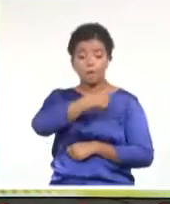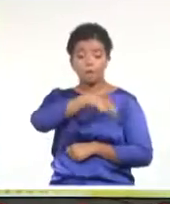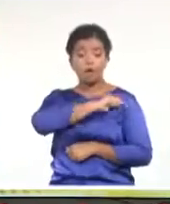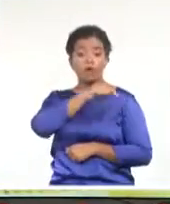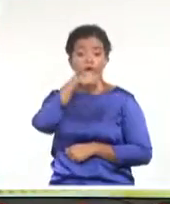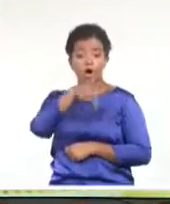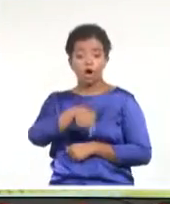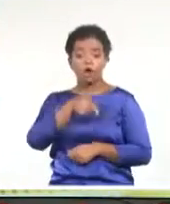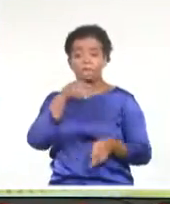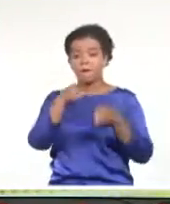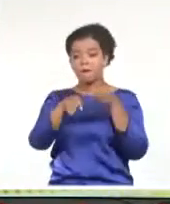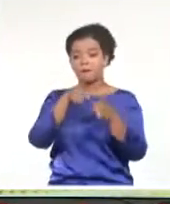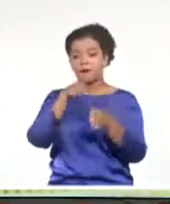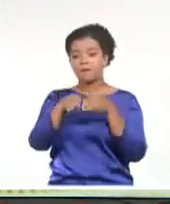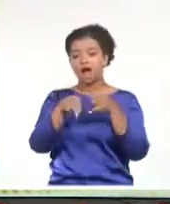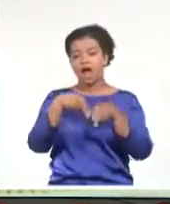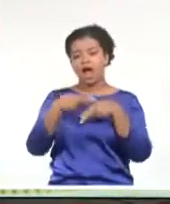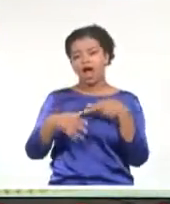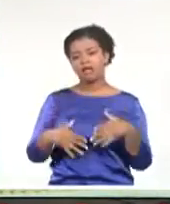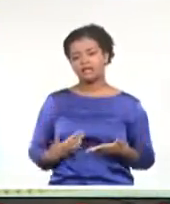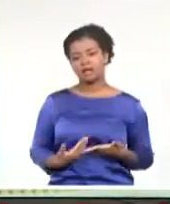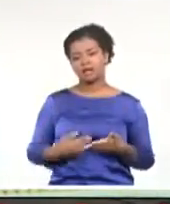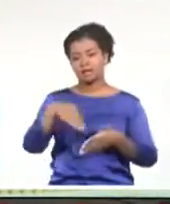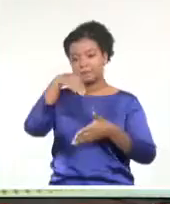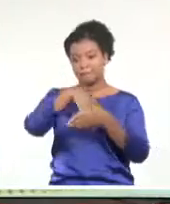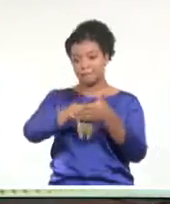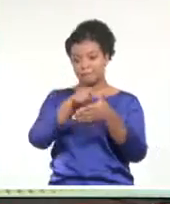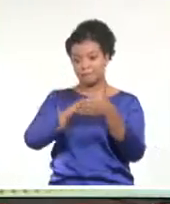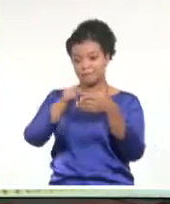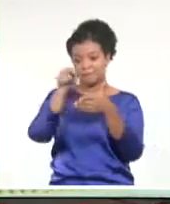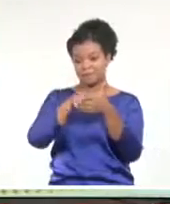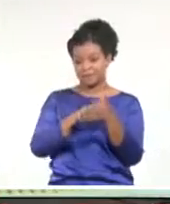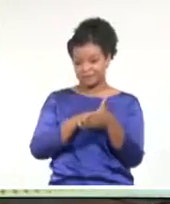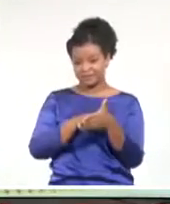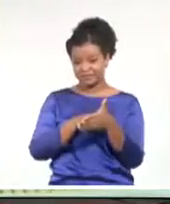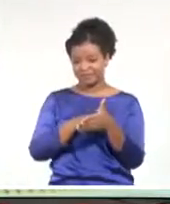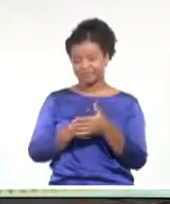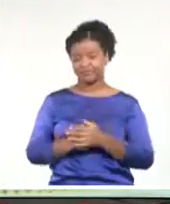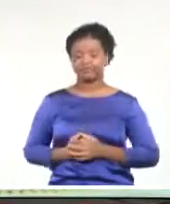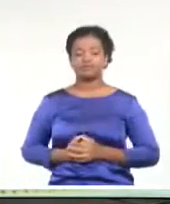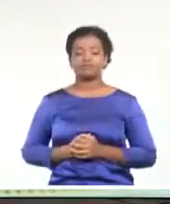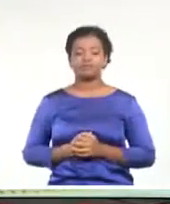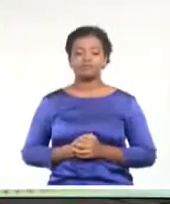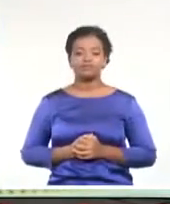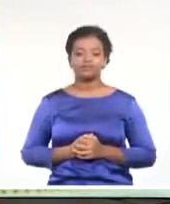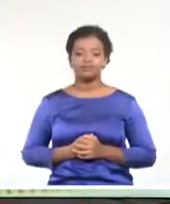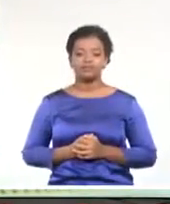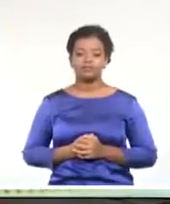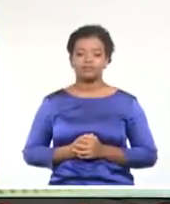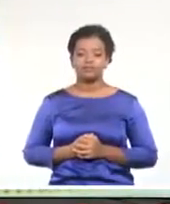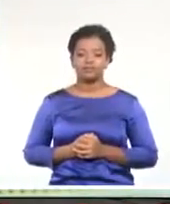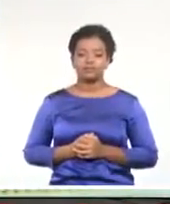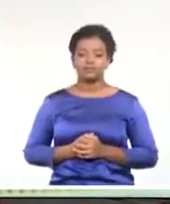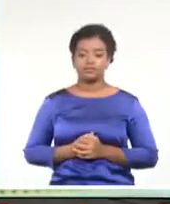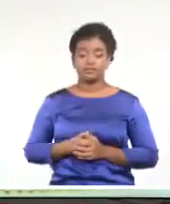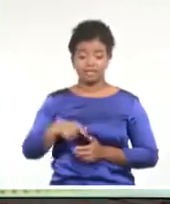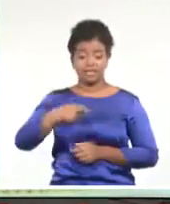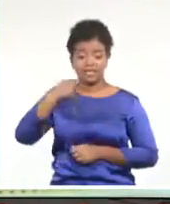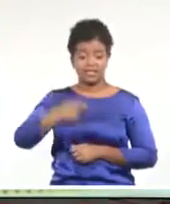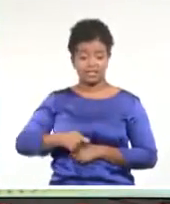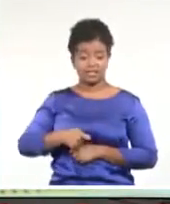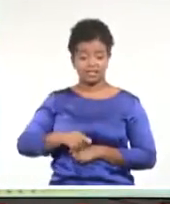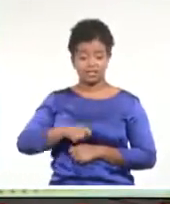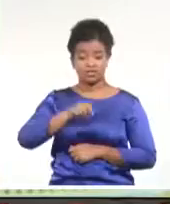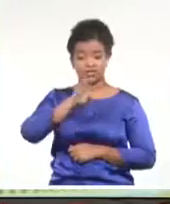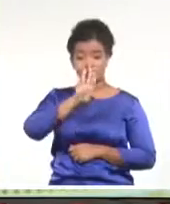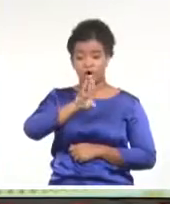las urnas para las elecciones de mitad de mandato. Sobre la definición de los 435 escaños